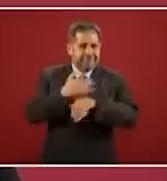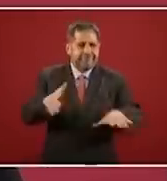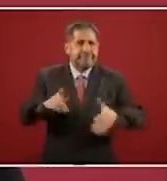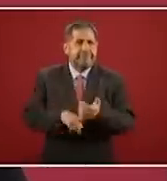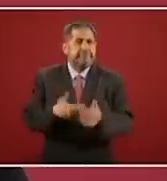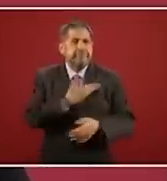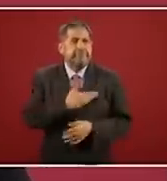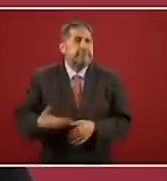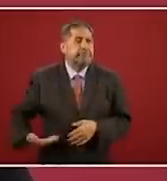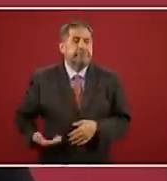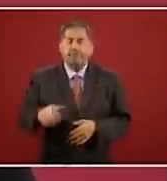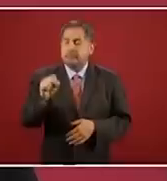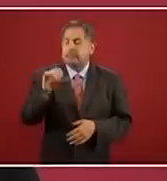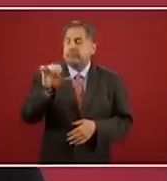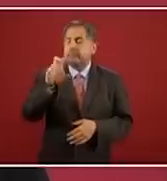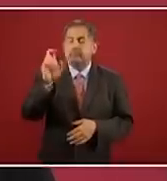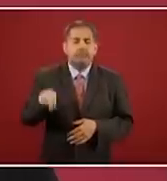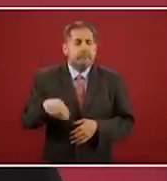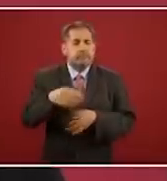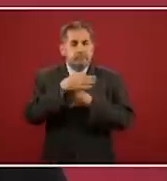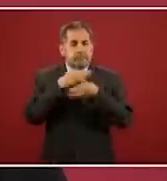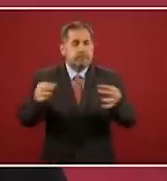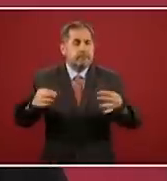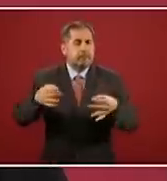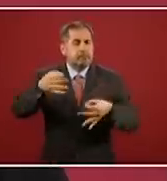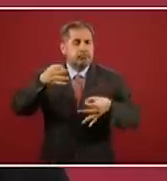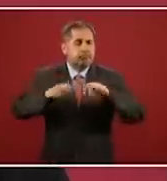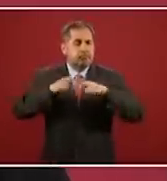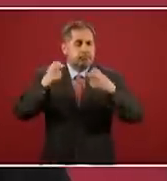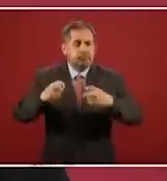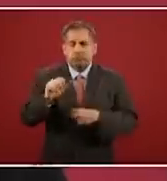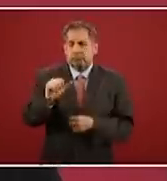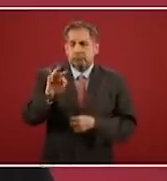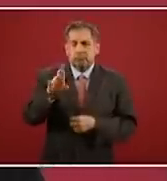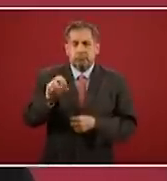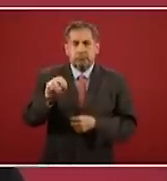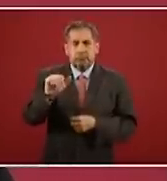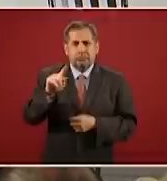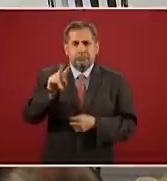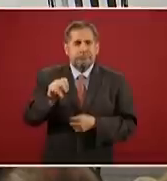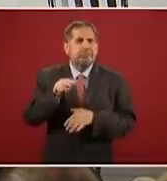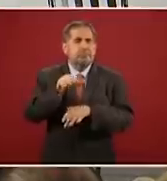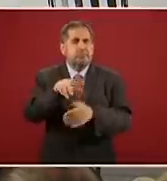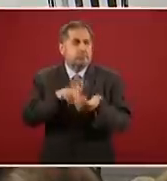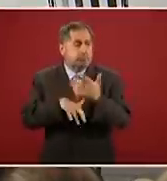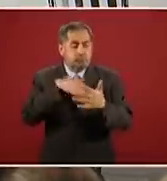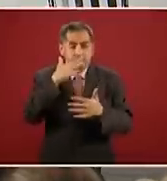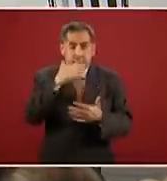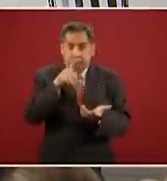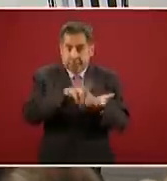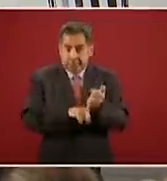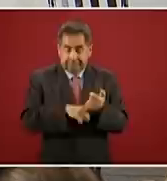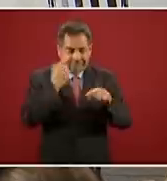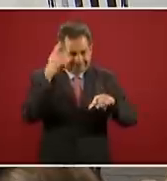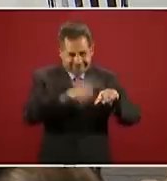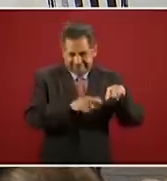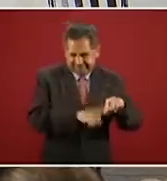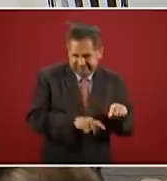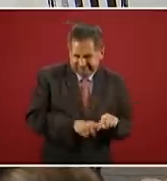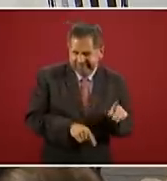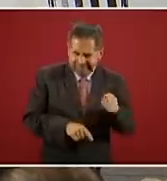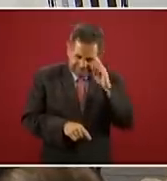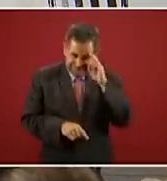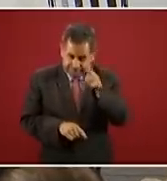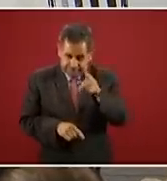la Suprema Corte de Justicia de la Nación, el ministro Arturo Saldívar, recientemente respecto a la corrupción en el Poder Judicial, o hay que